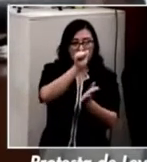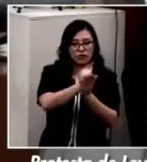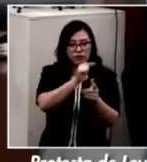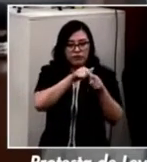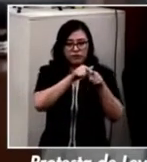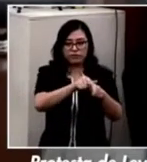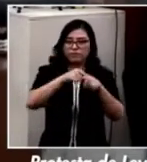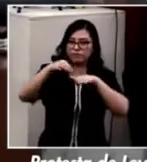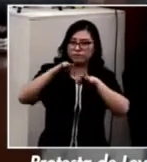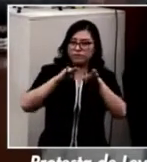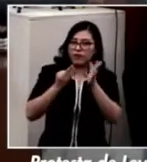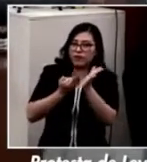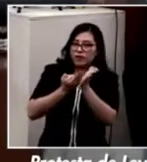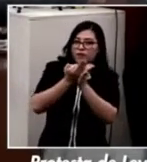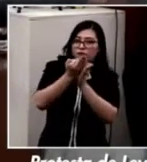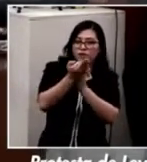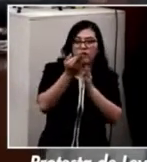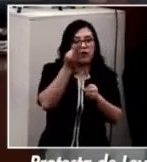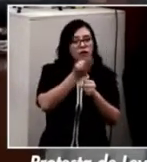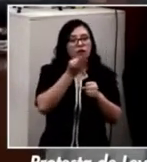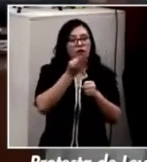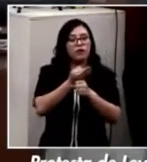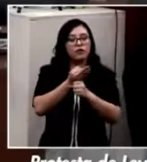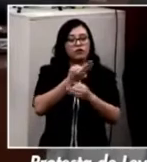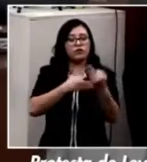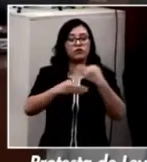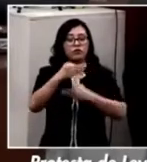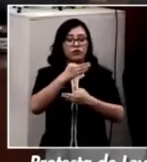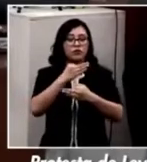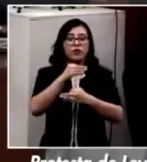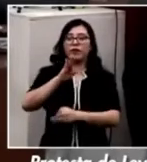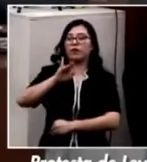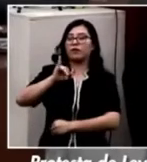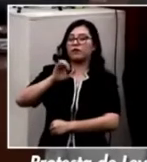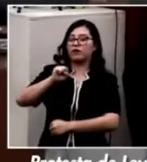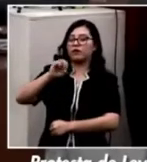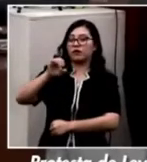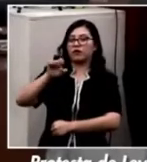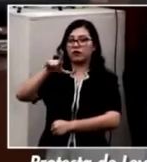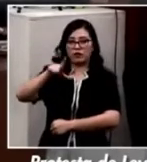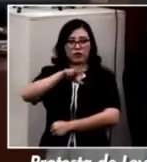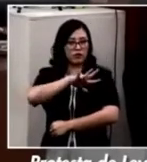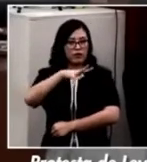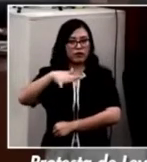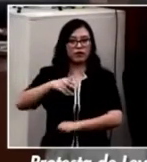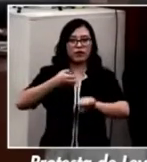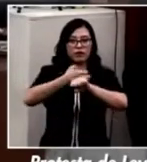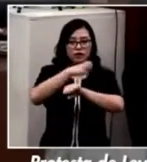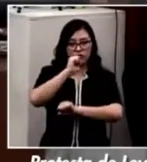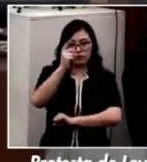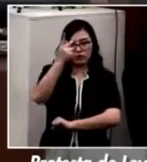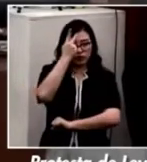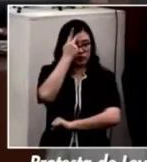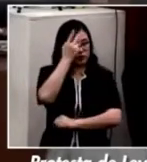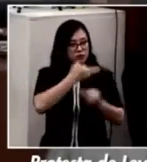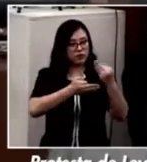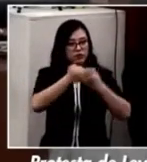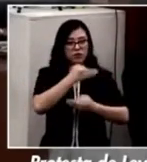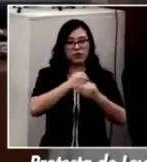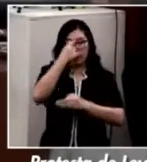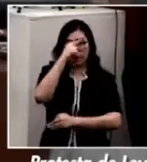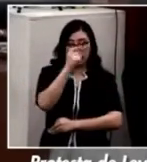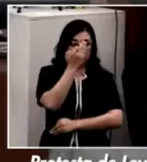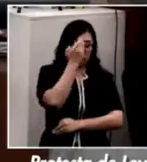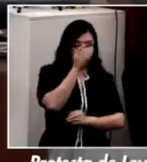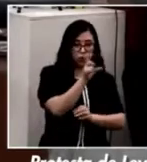la falta de credibilidad en la institución, la falta de confianza, que es lo que tenemos que mejorar en